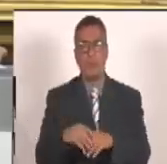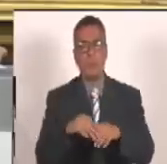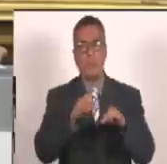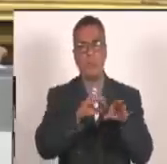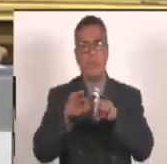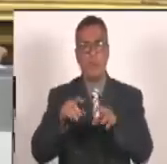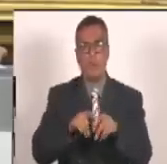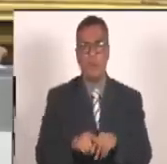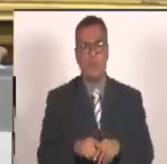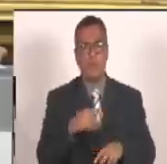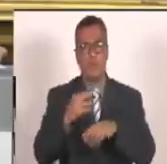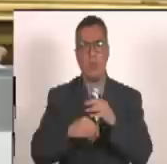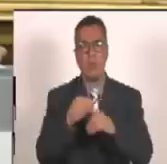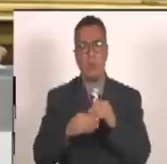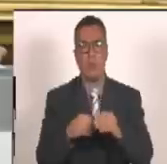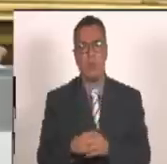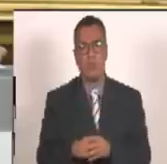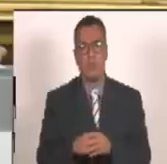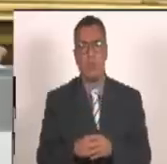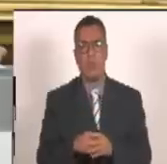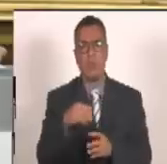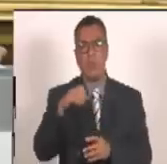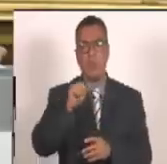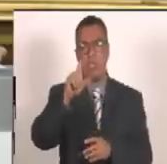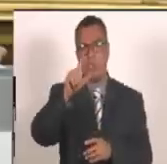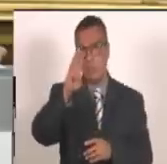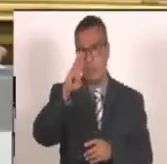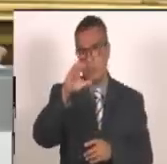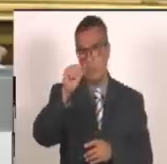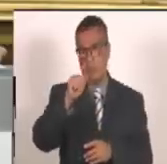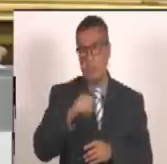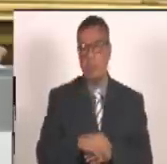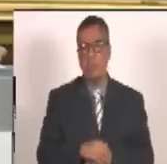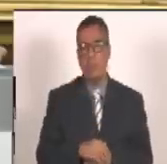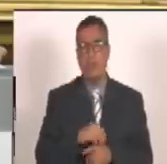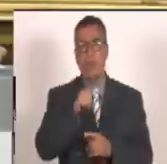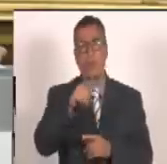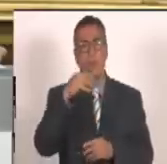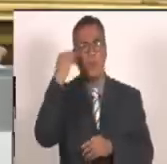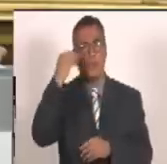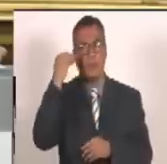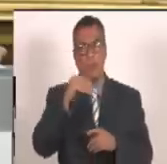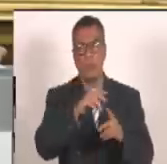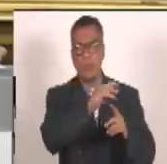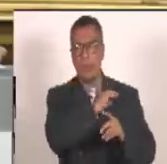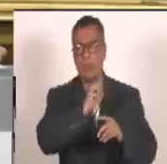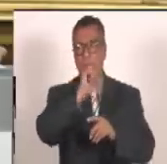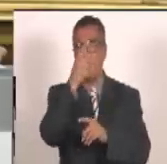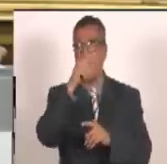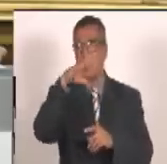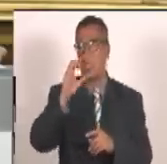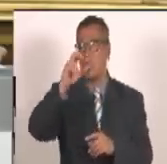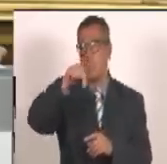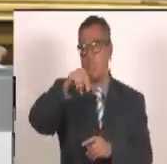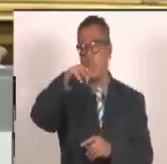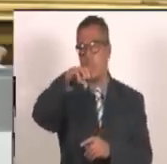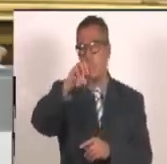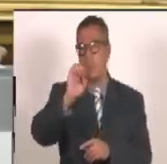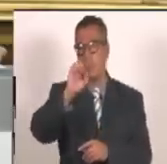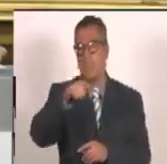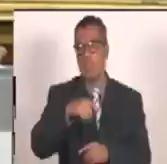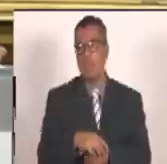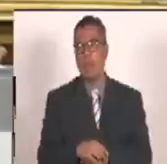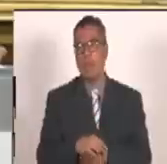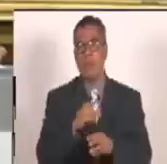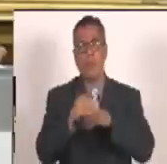que remitiera la ciudadana Rosalba Gil Pacheco en su condición de rectora principal del Consejo Nacional